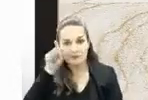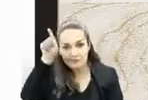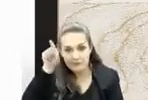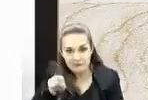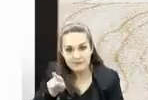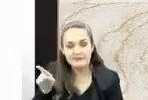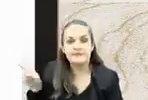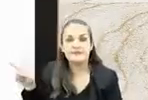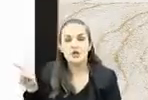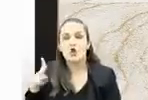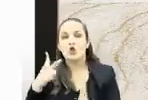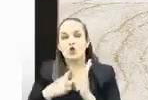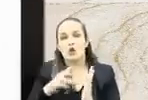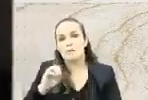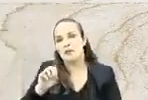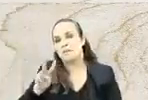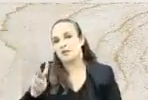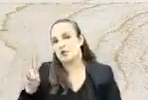de grado